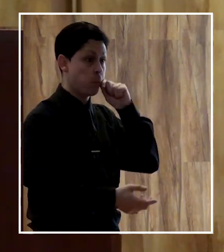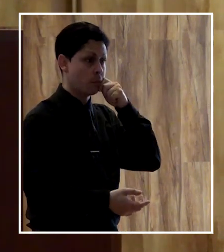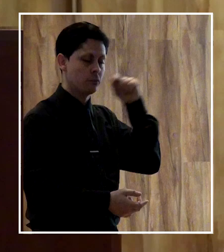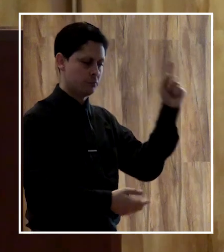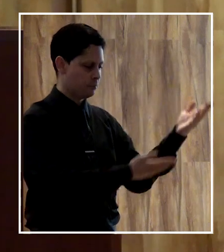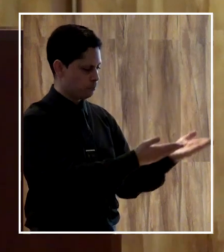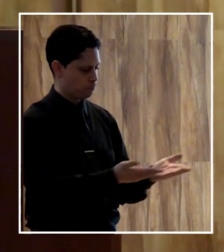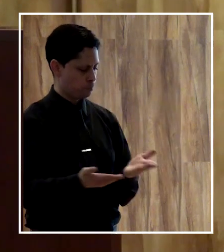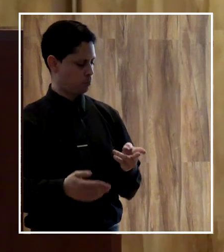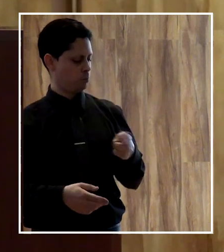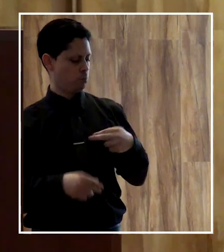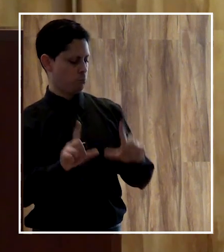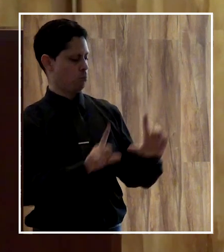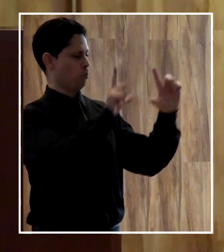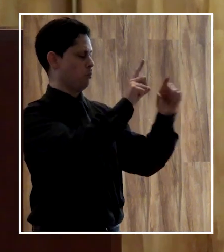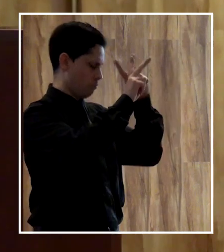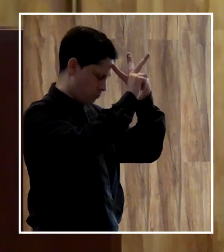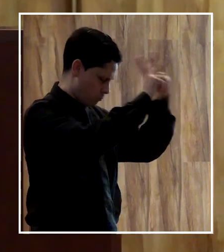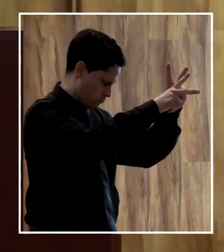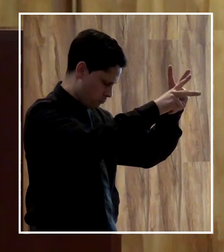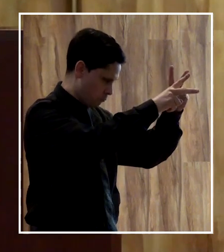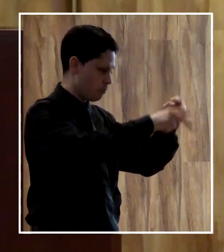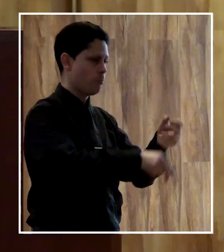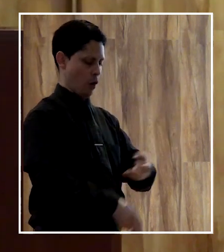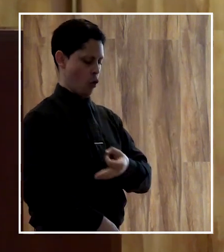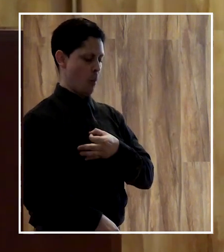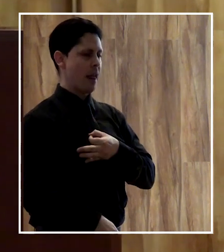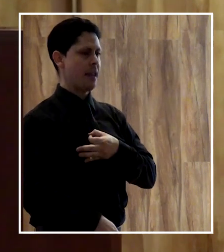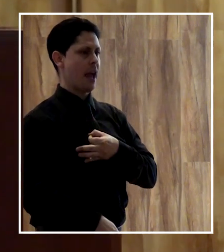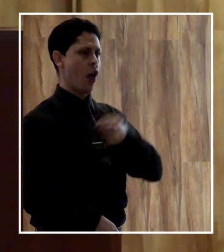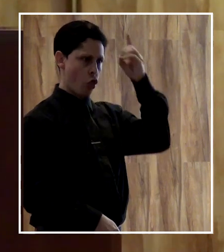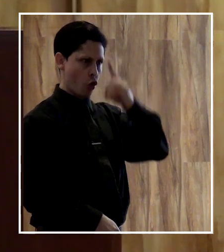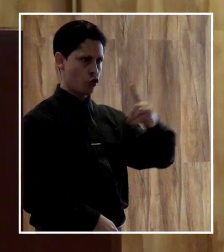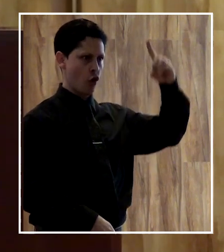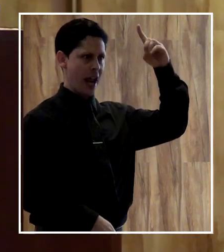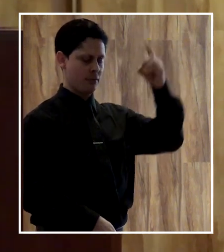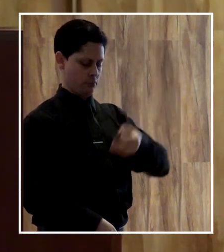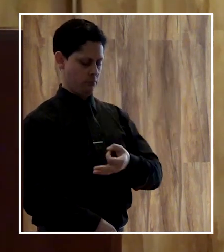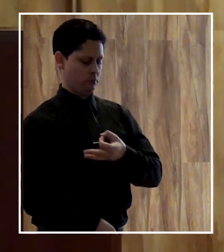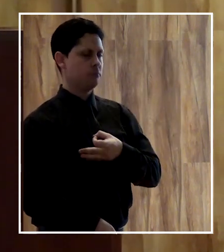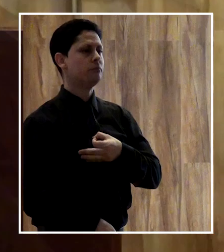a proceder a la entrega del grado doctor honoris causa y de la medalla doctoral.